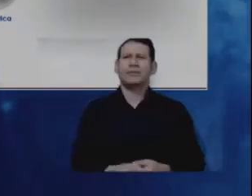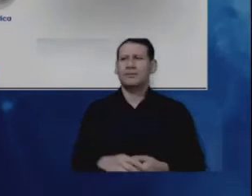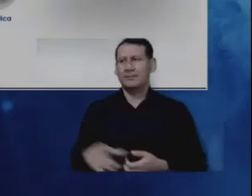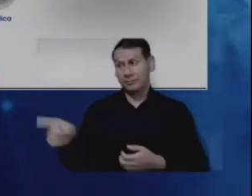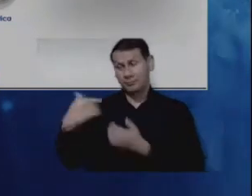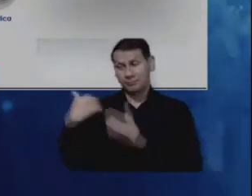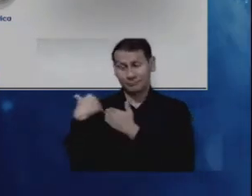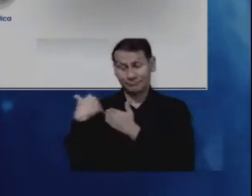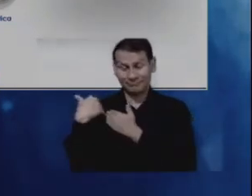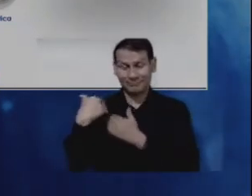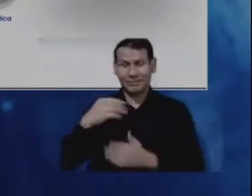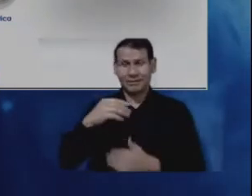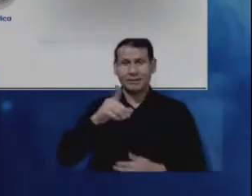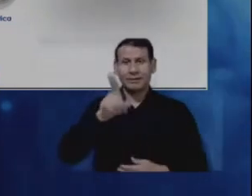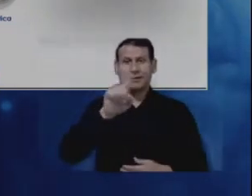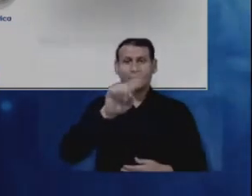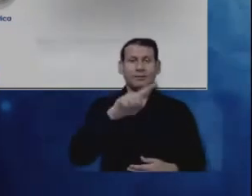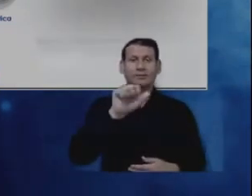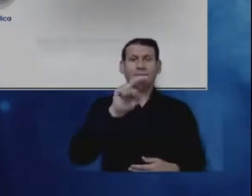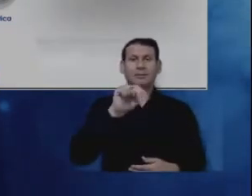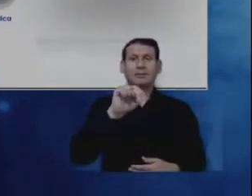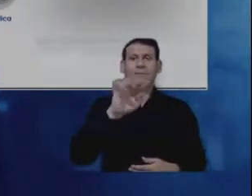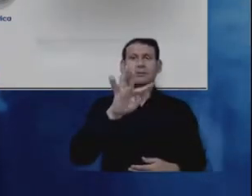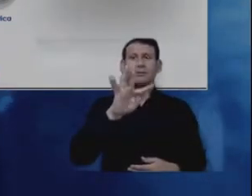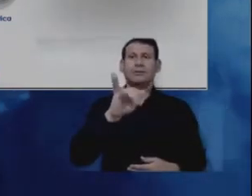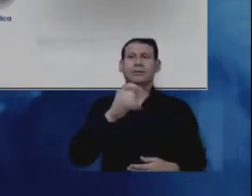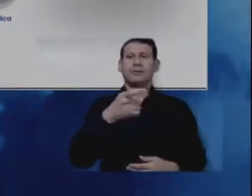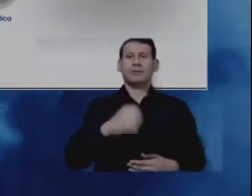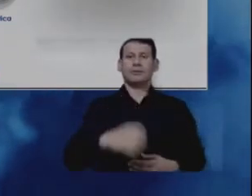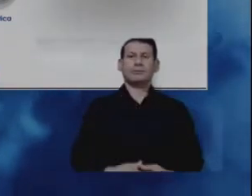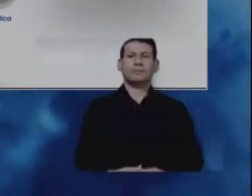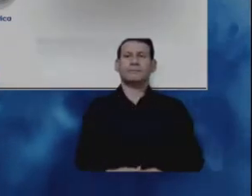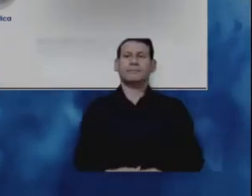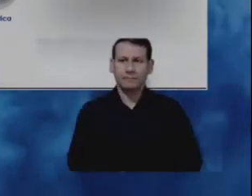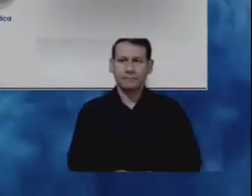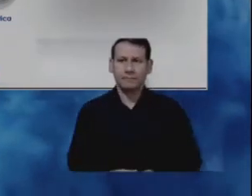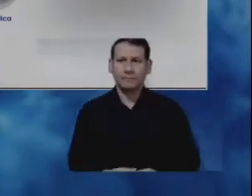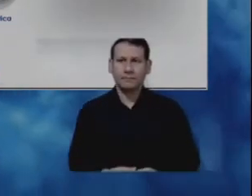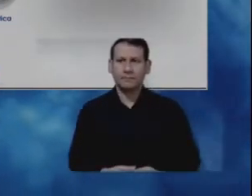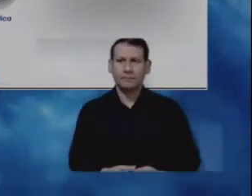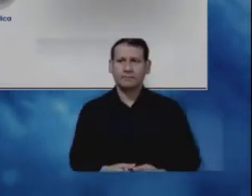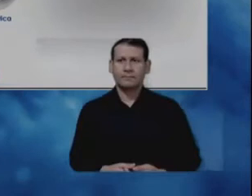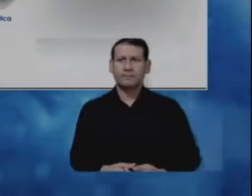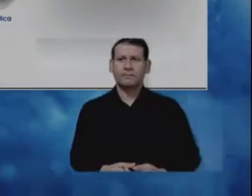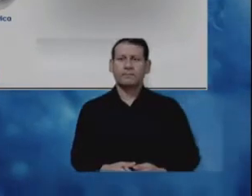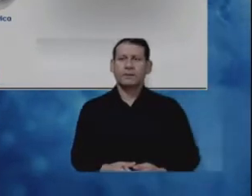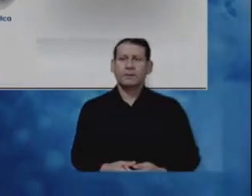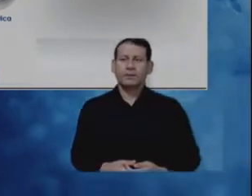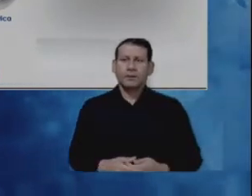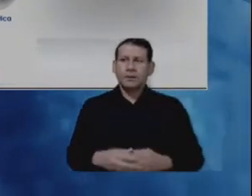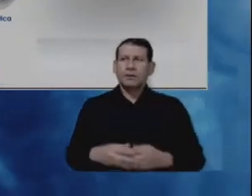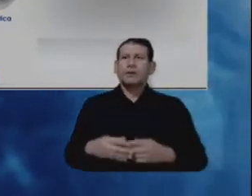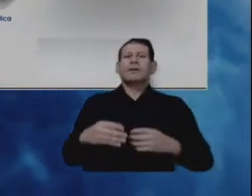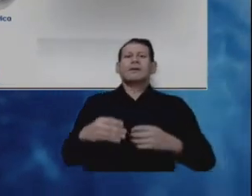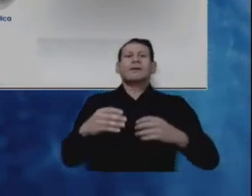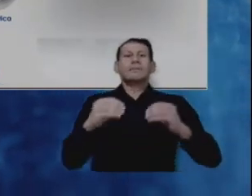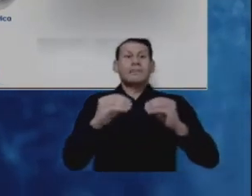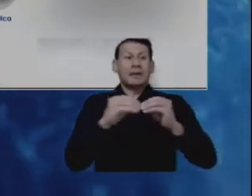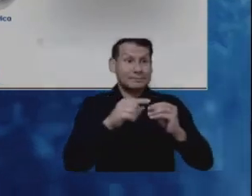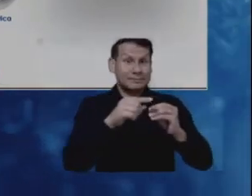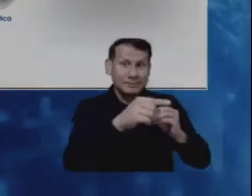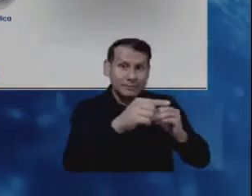¿sí? Y participaron los proveedores líderes de tecnología según el cuadrante mágico de